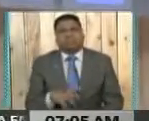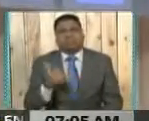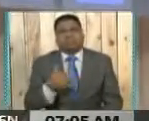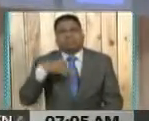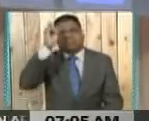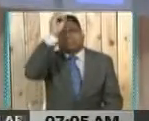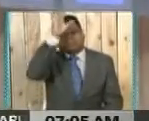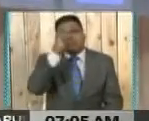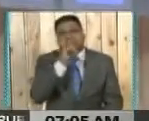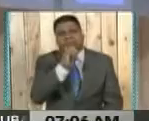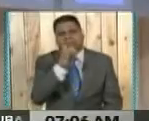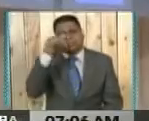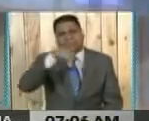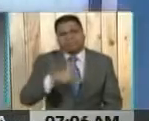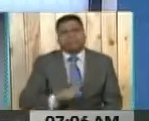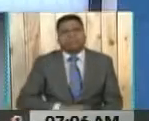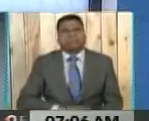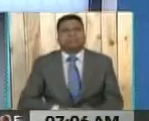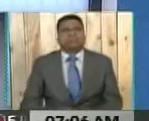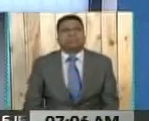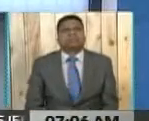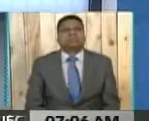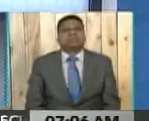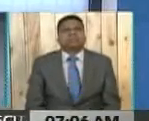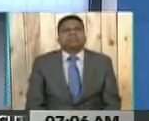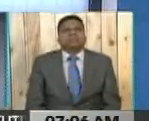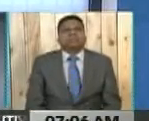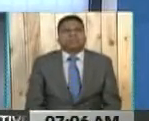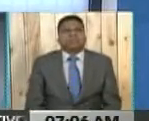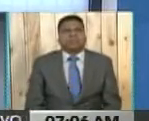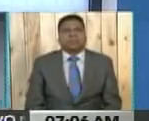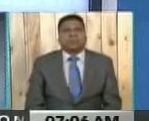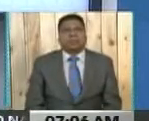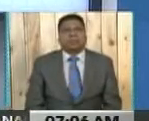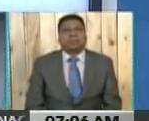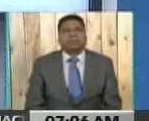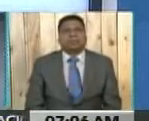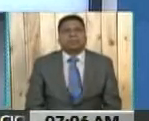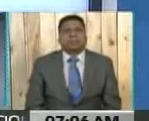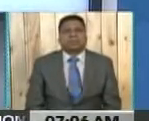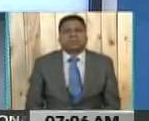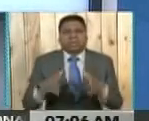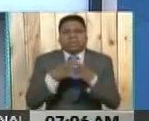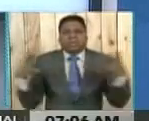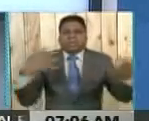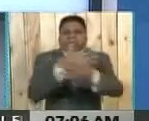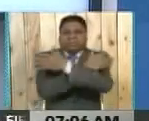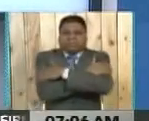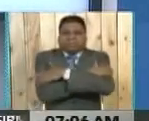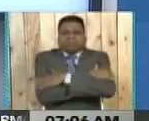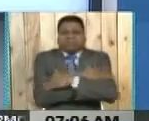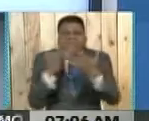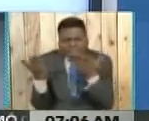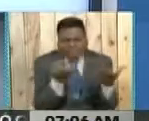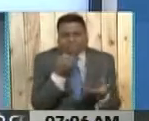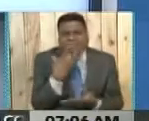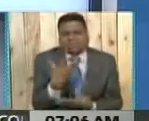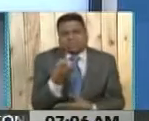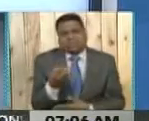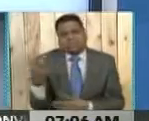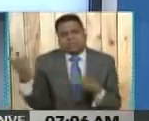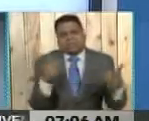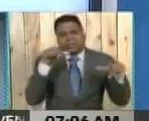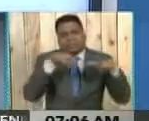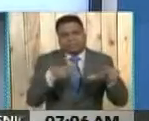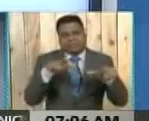tiene mayor información a esta hora. Así es, Vivero, la bienvenida. Héctor, un gran abrazo, un privilegio tenerlo en nuestros estudios. Vamos a dar lectura